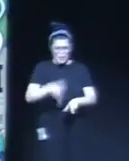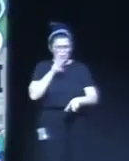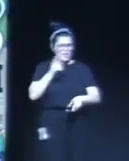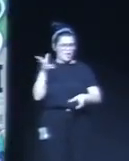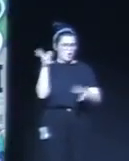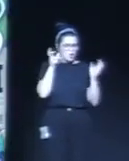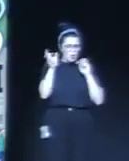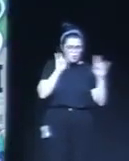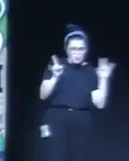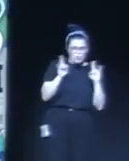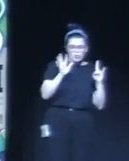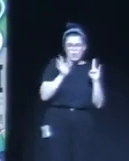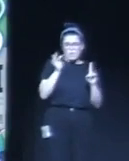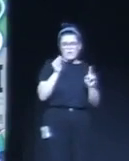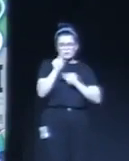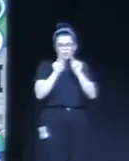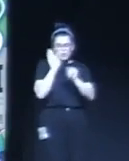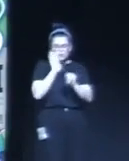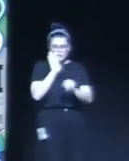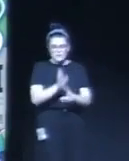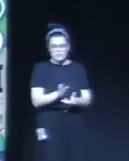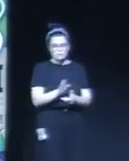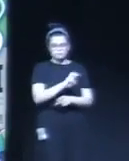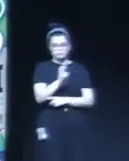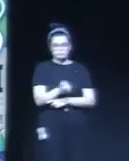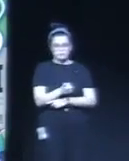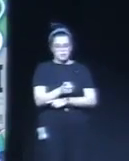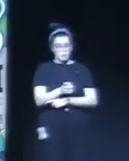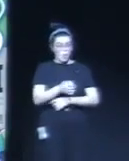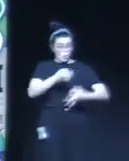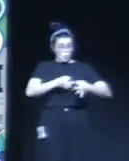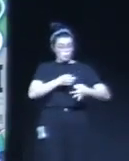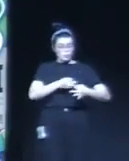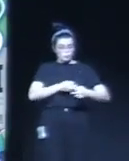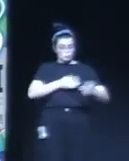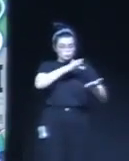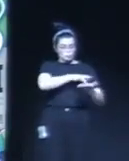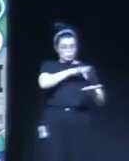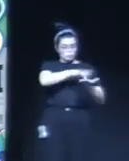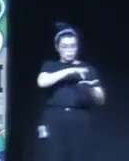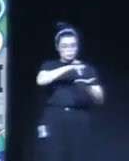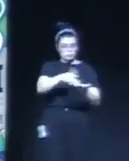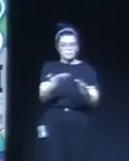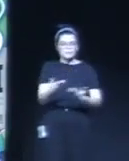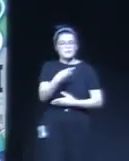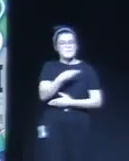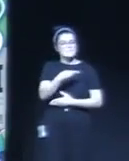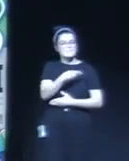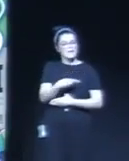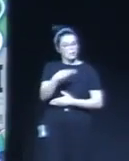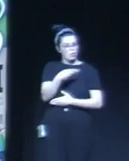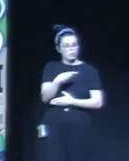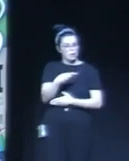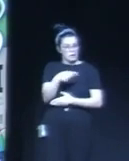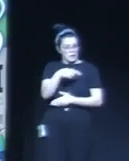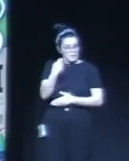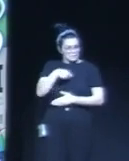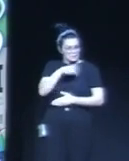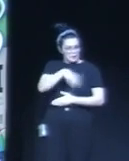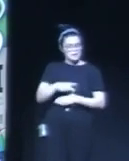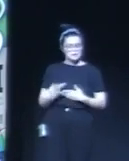incidentes. Y entramos en muchos juicios de los que Begoña, como presidenta, pues ha